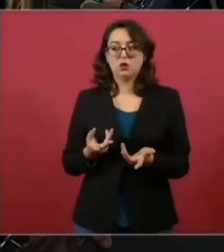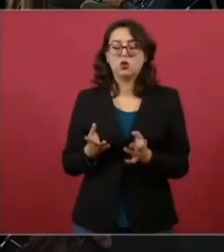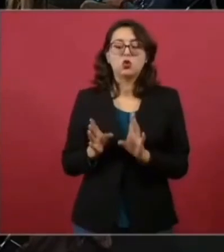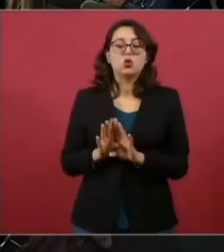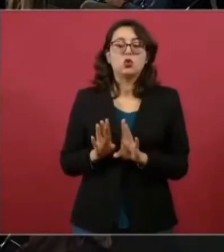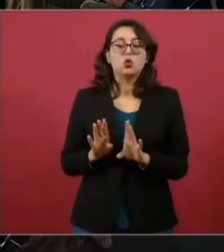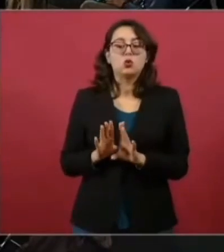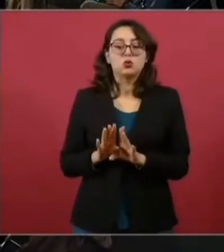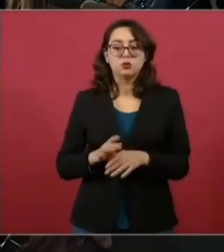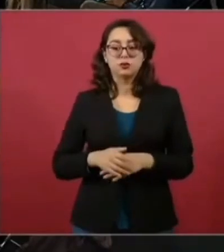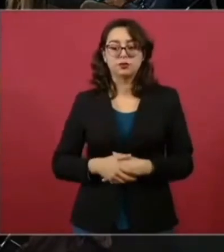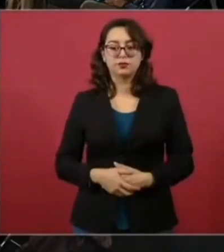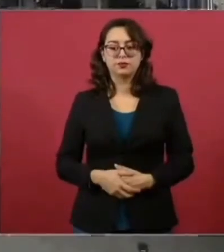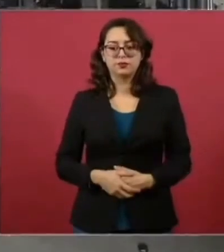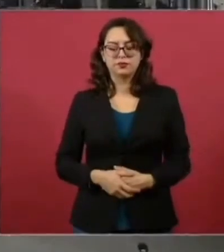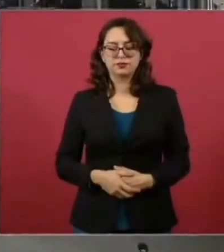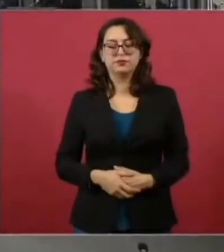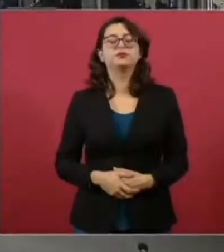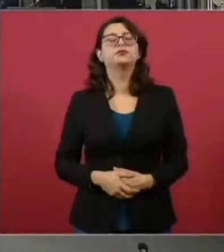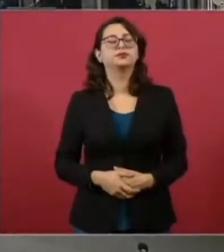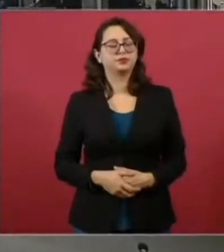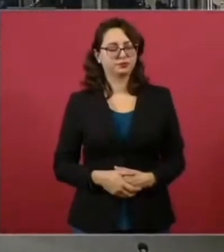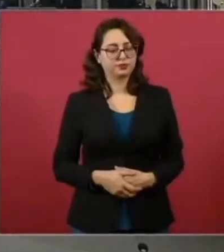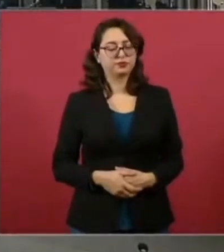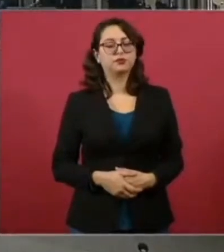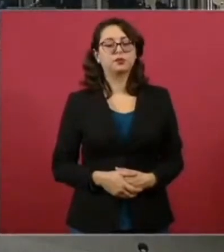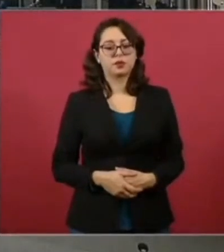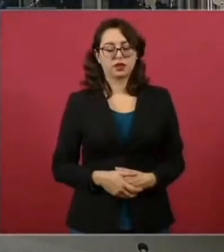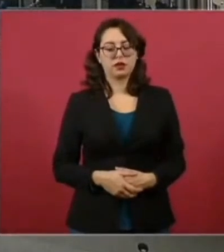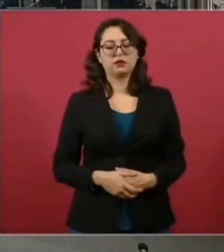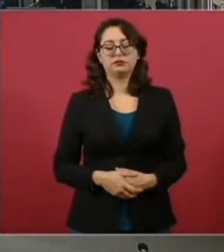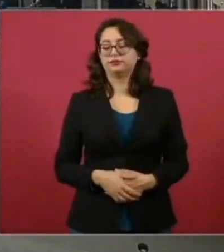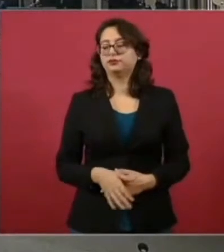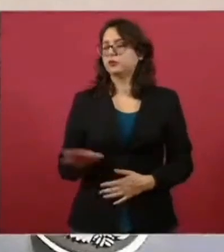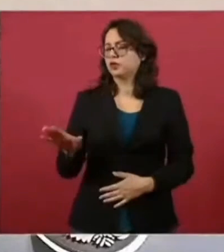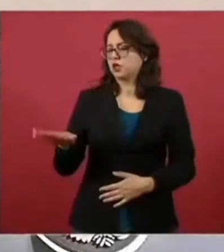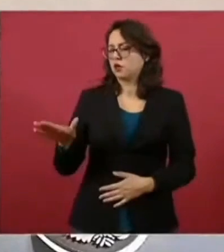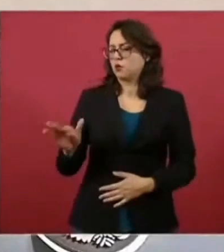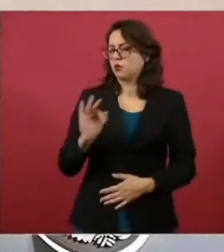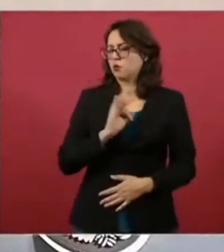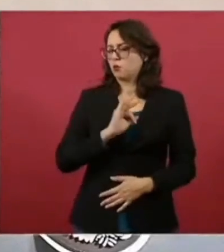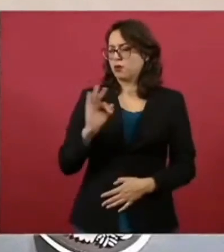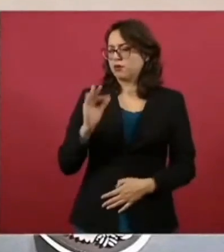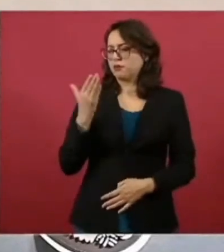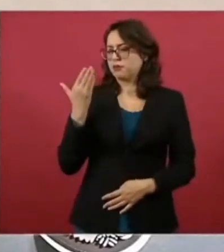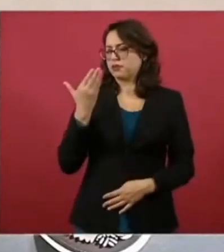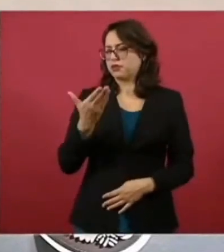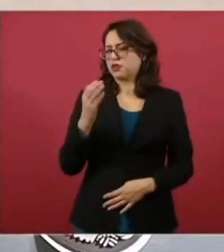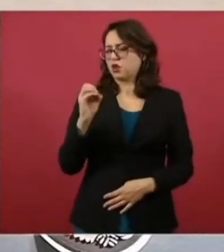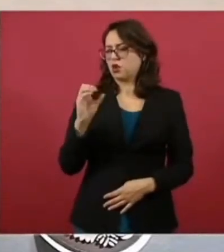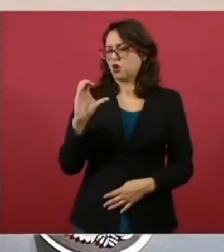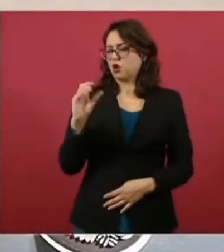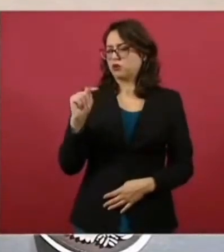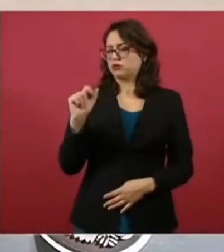pides a Octavio Romero que nos mande la gráfica sobre la